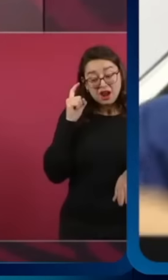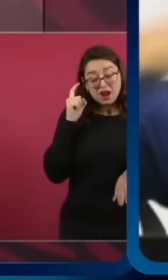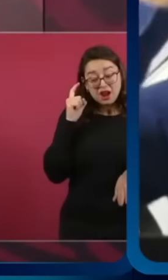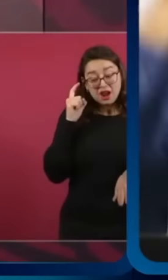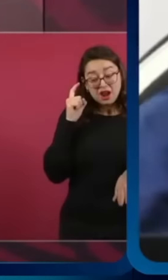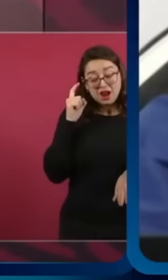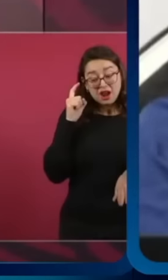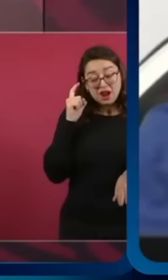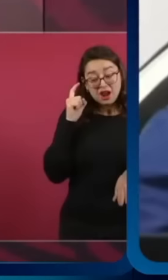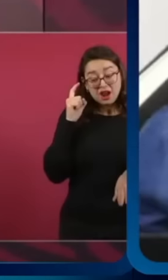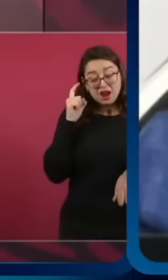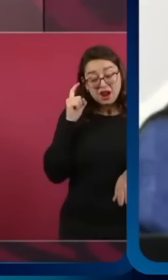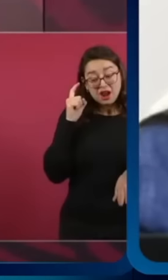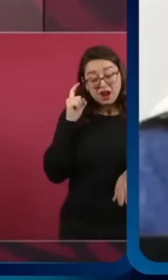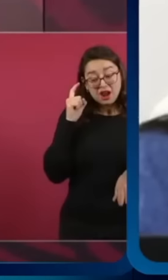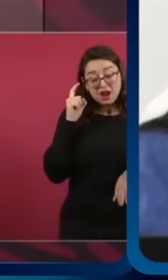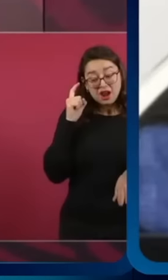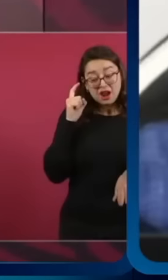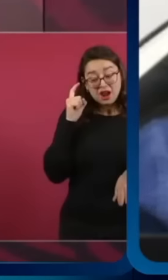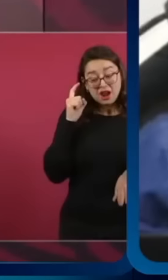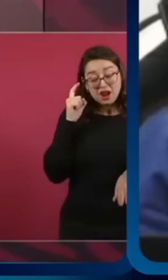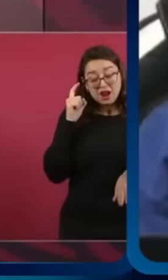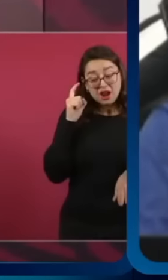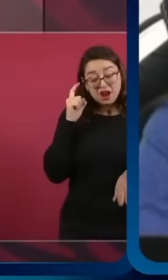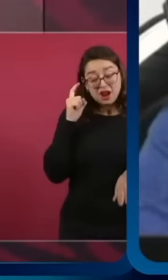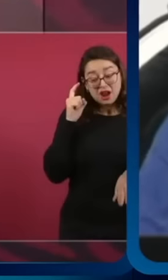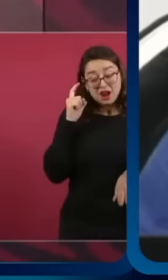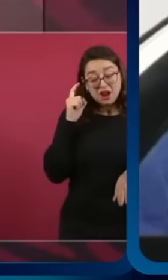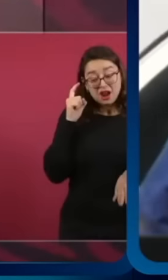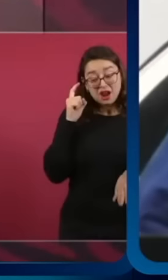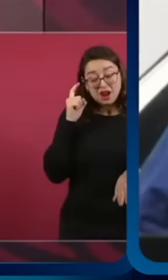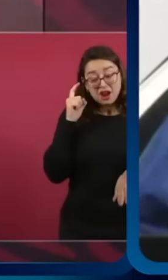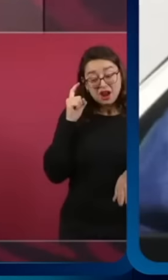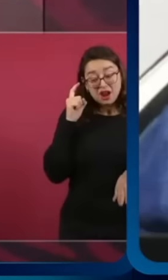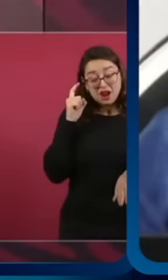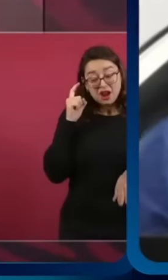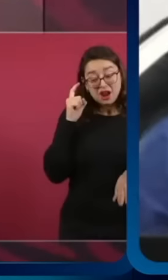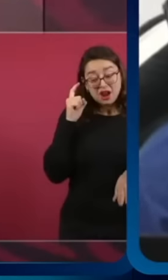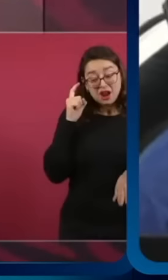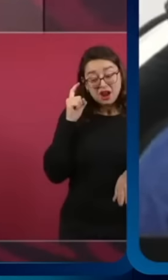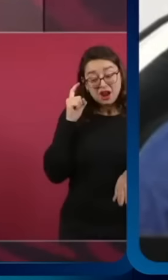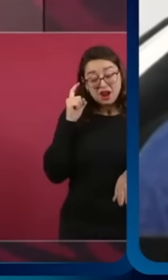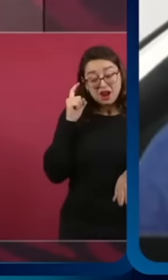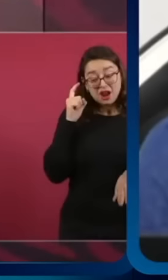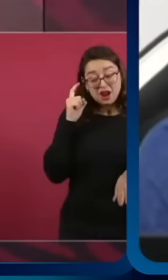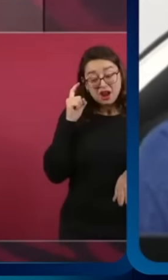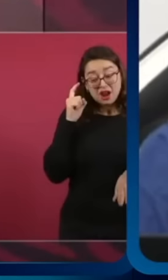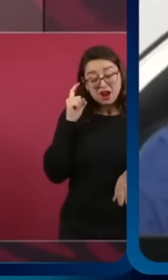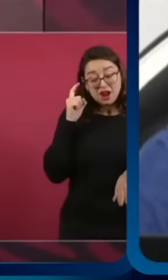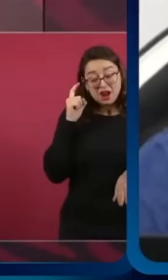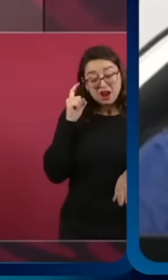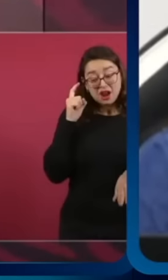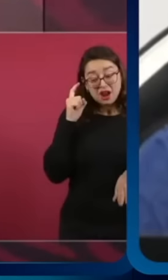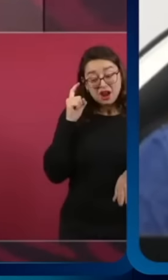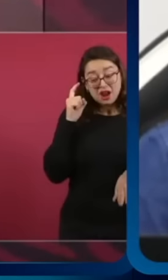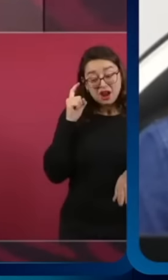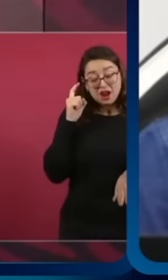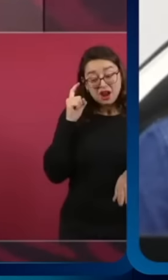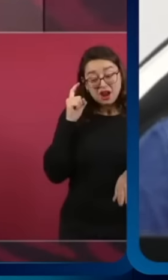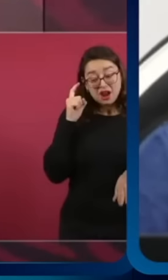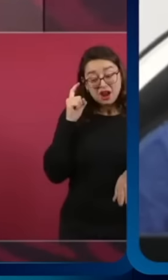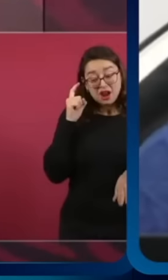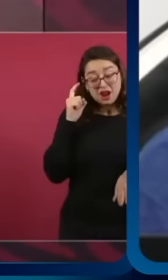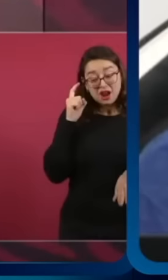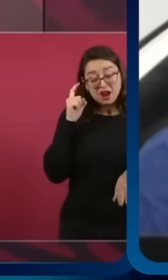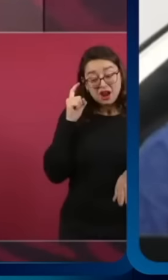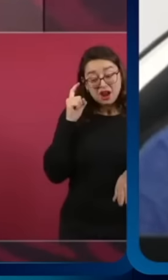nos fue todo Morena, mi querida familia. Ya no hay que creer en esos barbajanes, más de 12 años